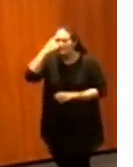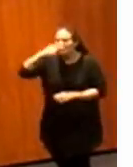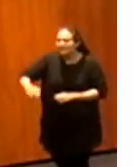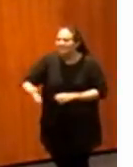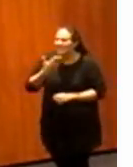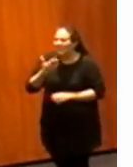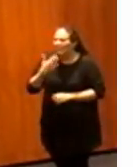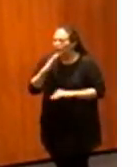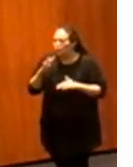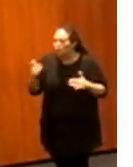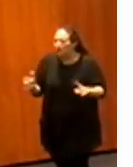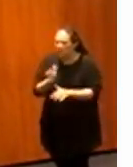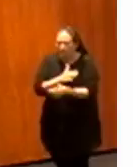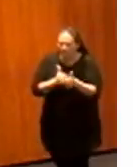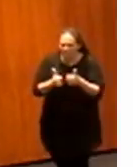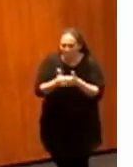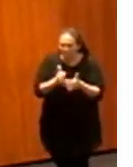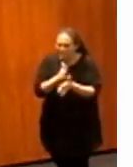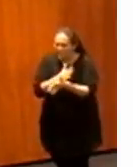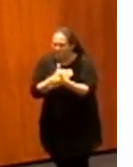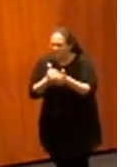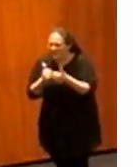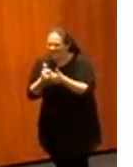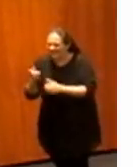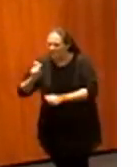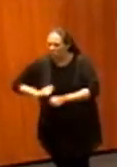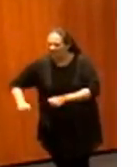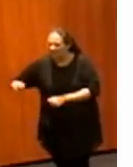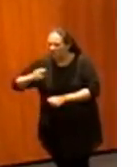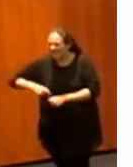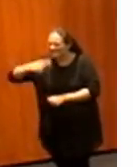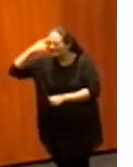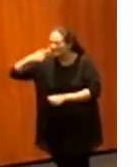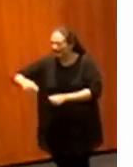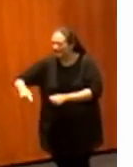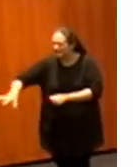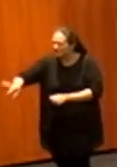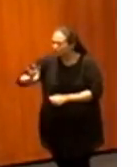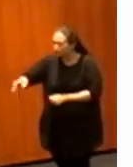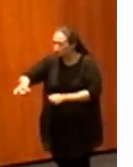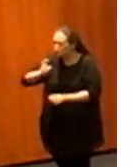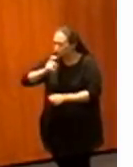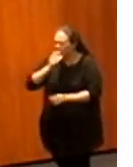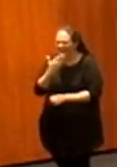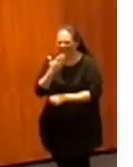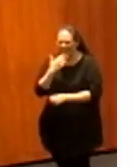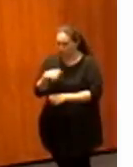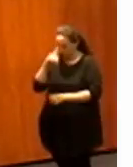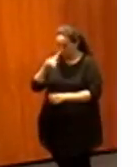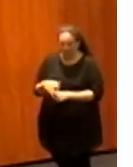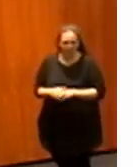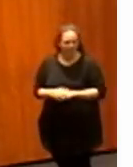empiezan a determinar las preferencias profesionales? Es que ha sido una conversación de hace unos días. Yo no lo sabía,